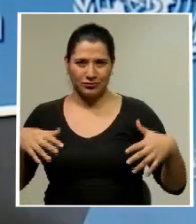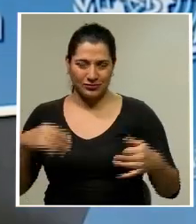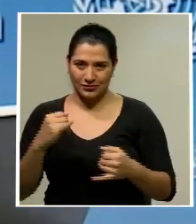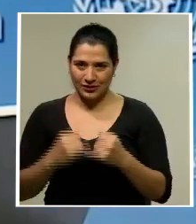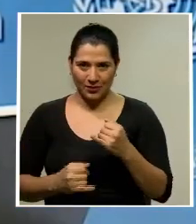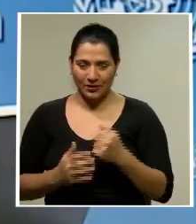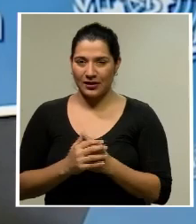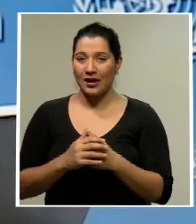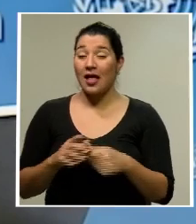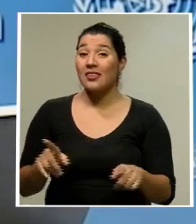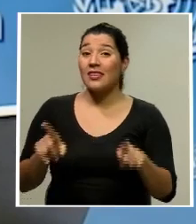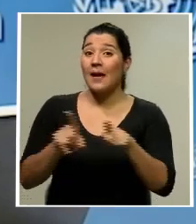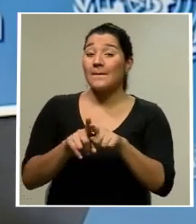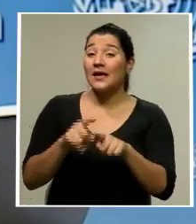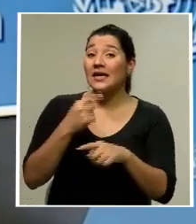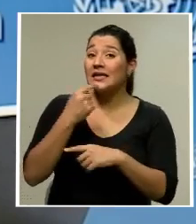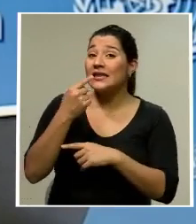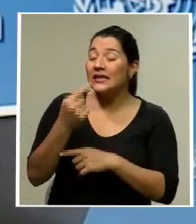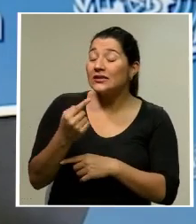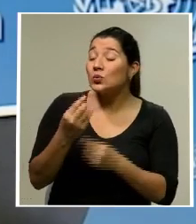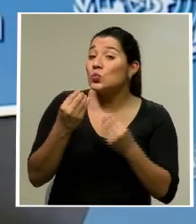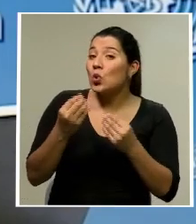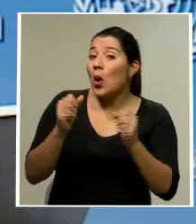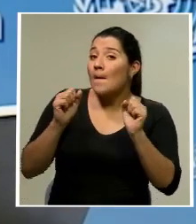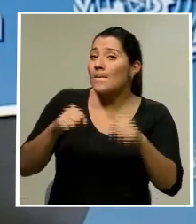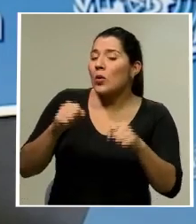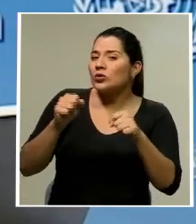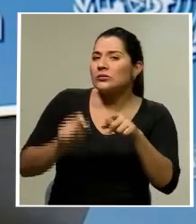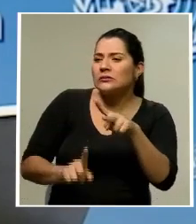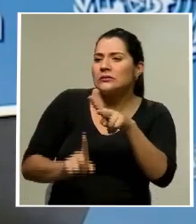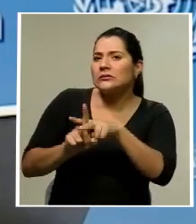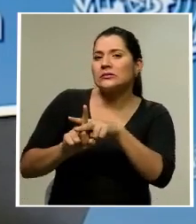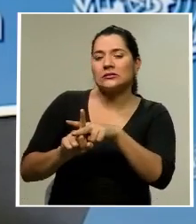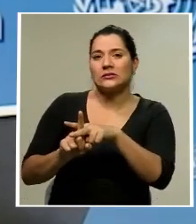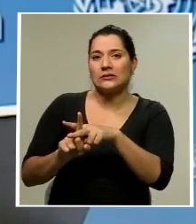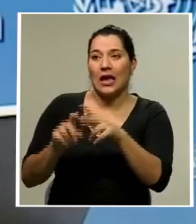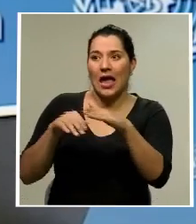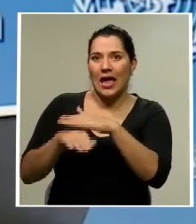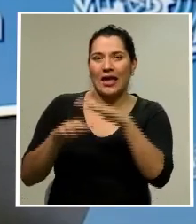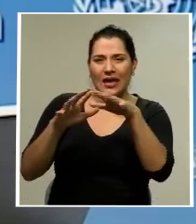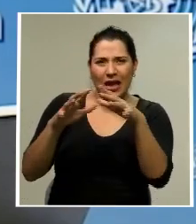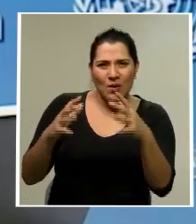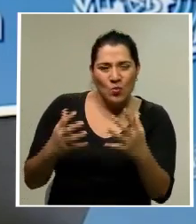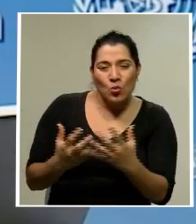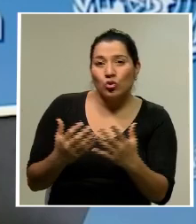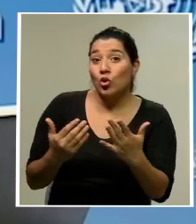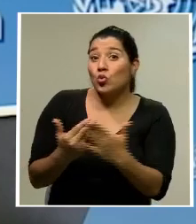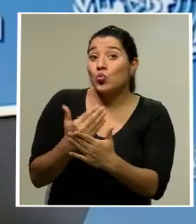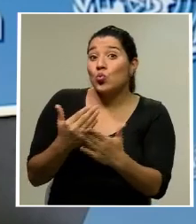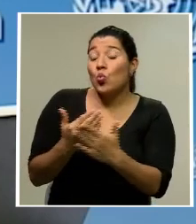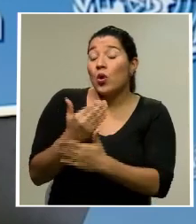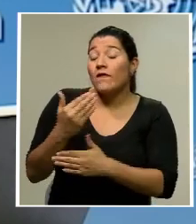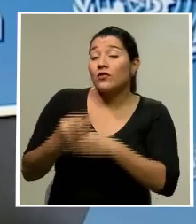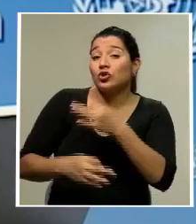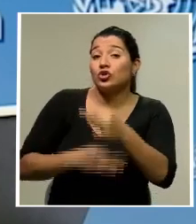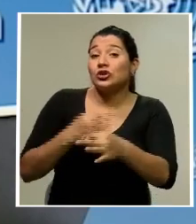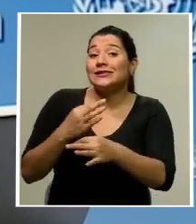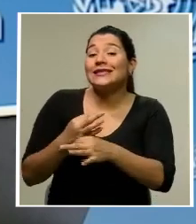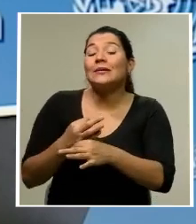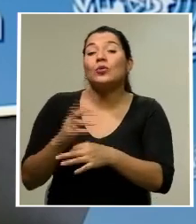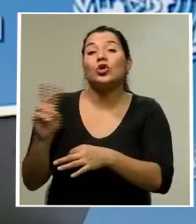terminar. También ha advertido sobre la fuerte probabilidad de que surjan y se transmitan a nivel mundial nuevas y posiblemente más peligrosas